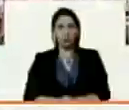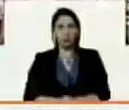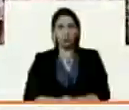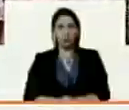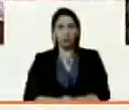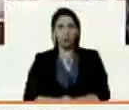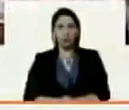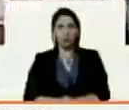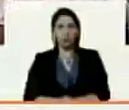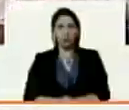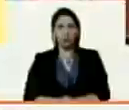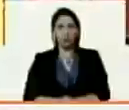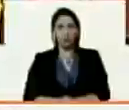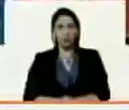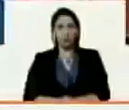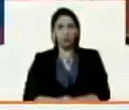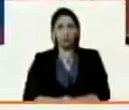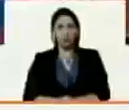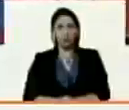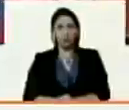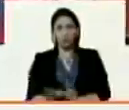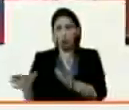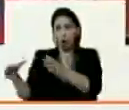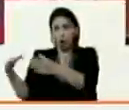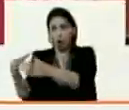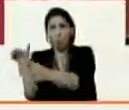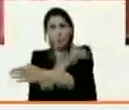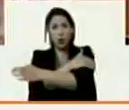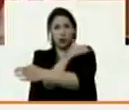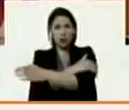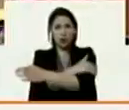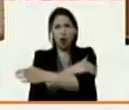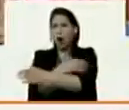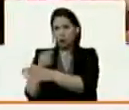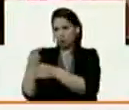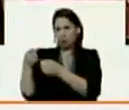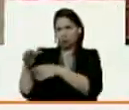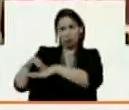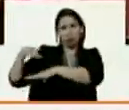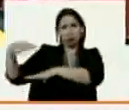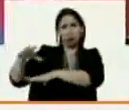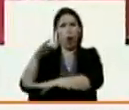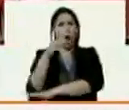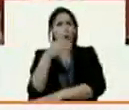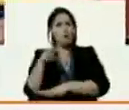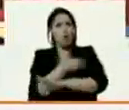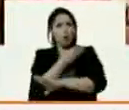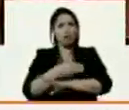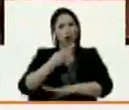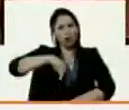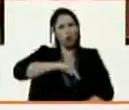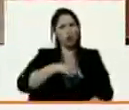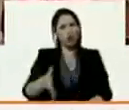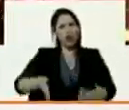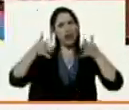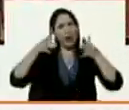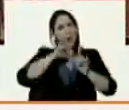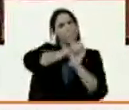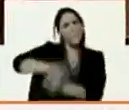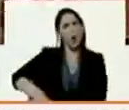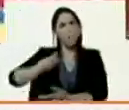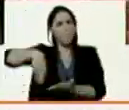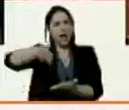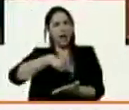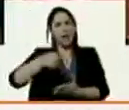Que la pseudodirigencia ponga la música, que nosotros le llevamos el paso, pero en todo ese baile será el pueblo